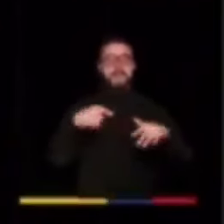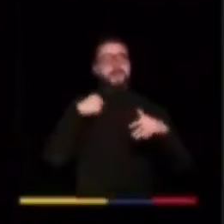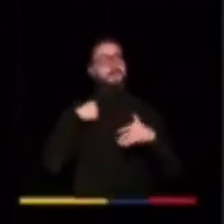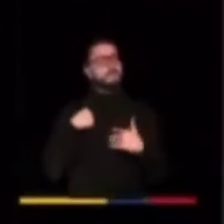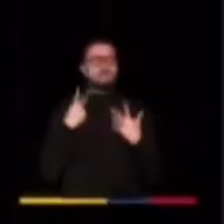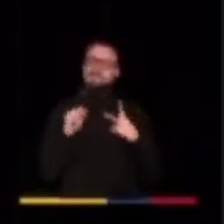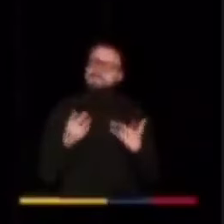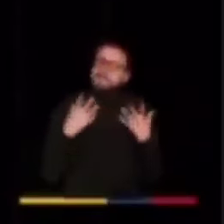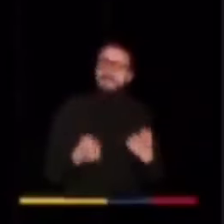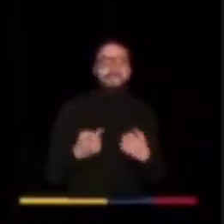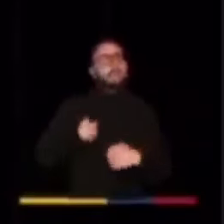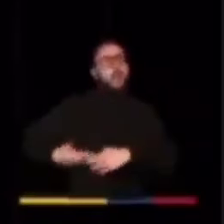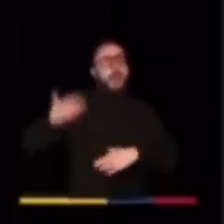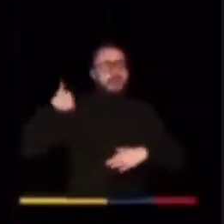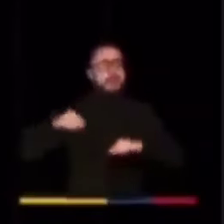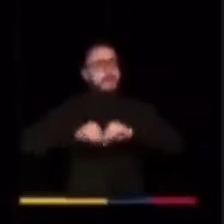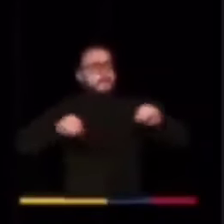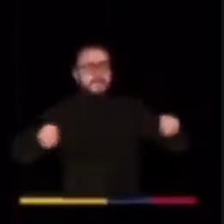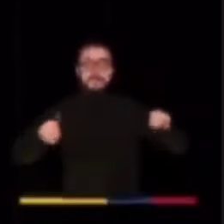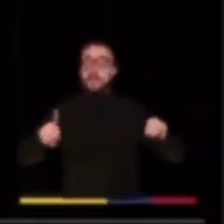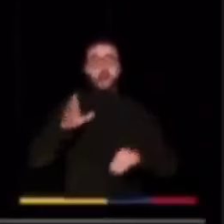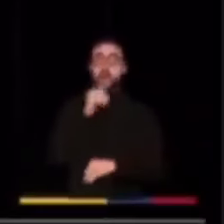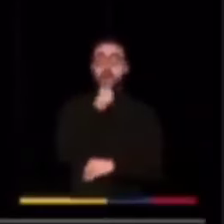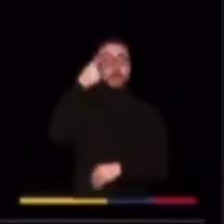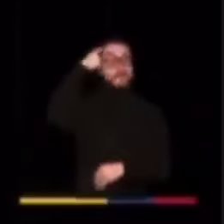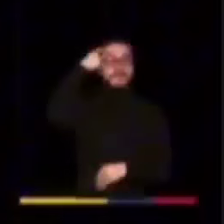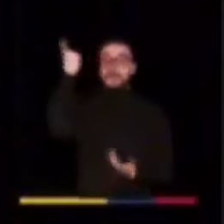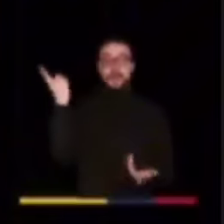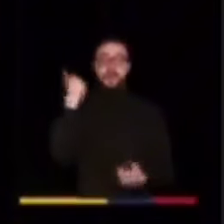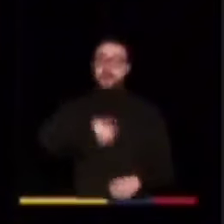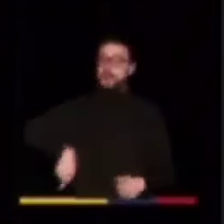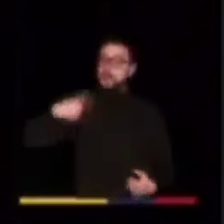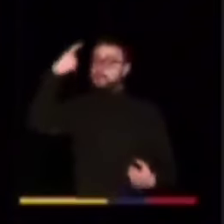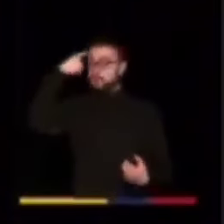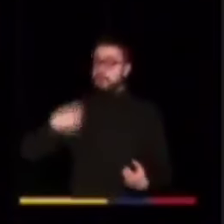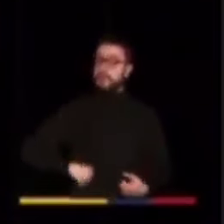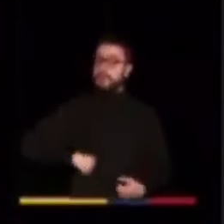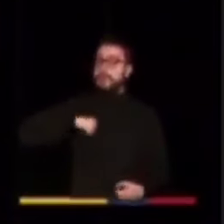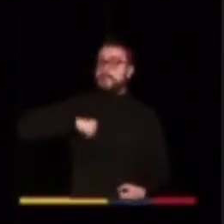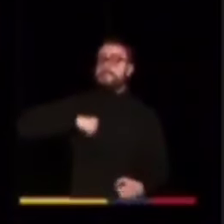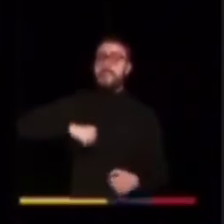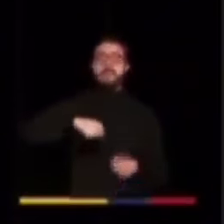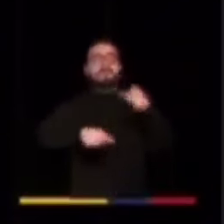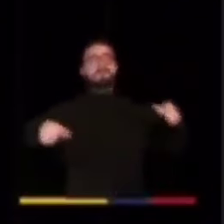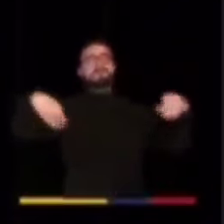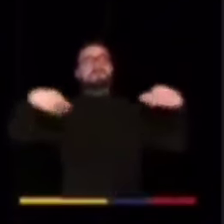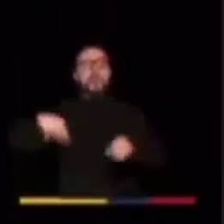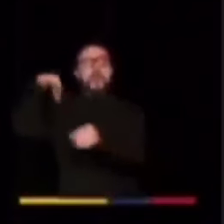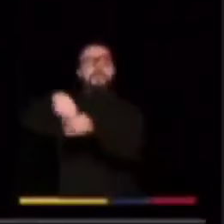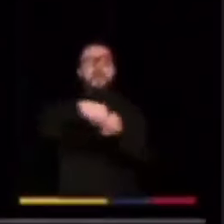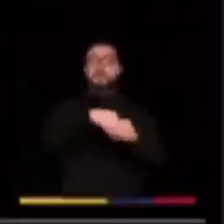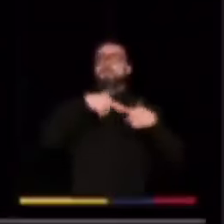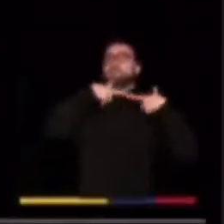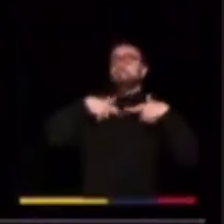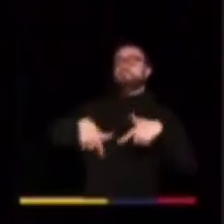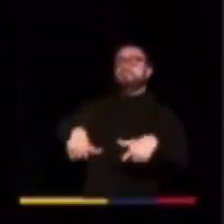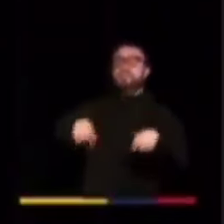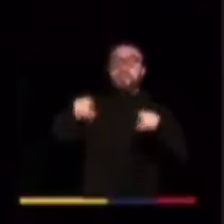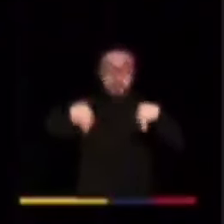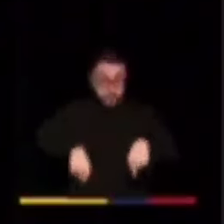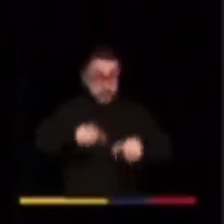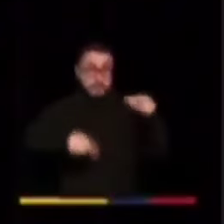advertí. Pero no reaccionaron, no pensaron. Se creen con el derecho de burlarse del voto popular. Y aquí no hay un pueblo